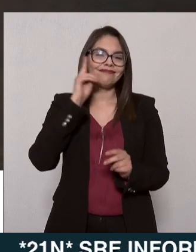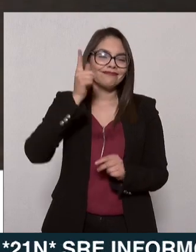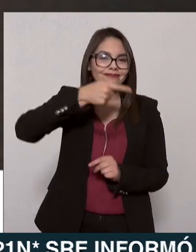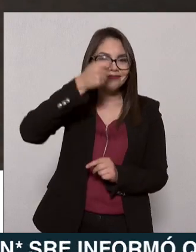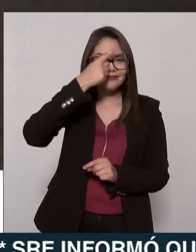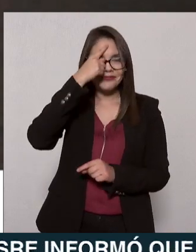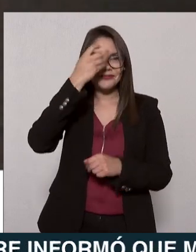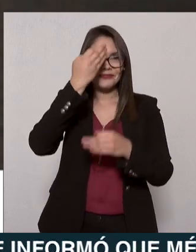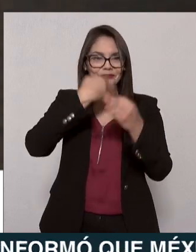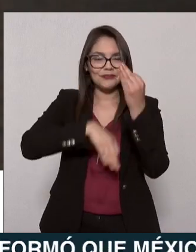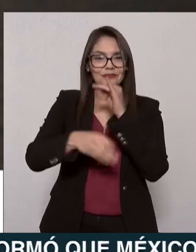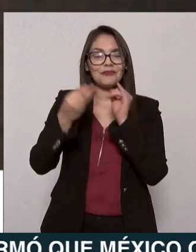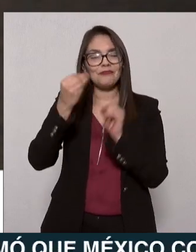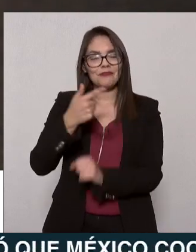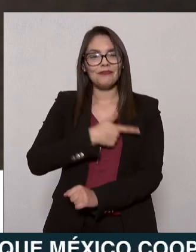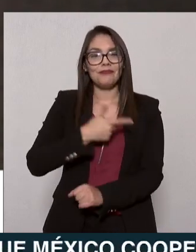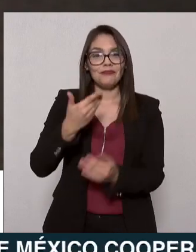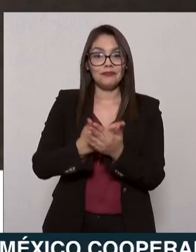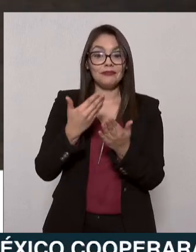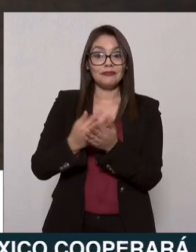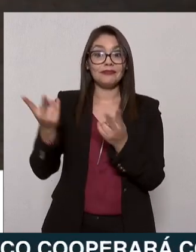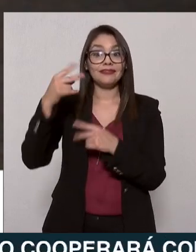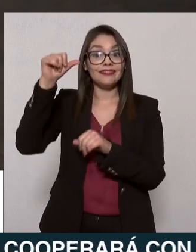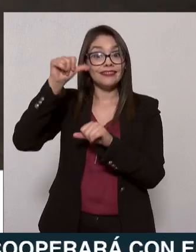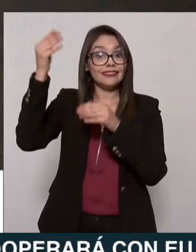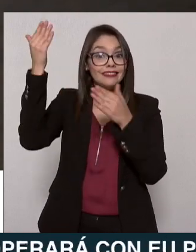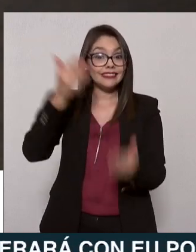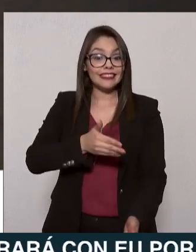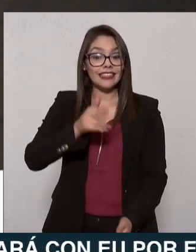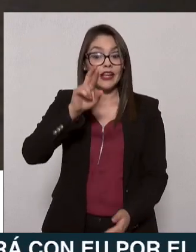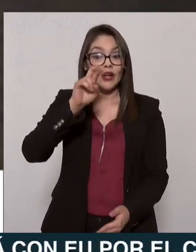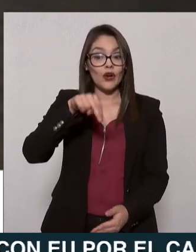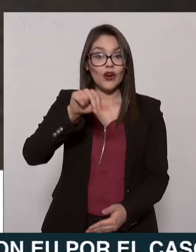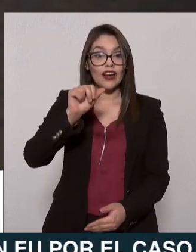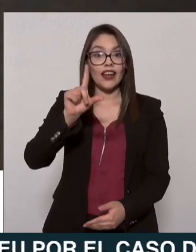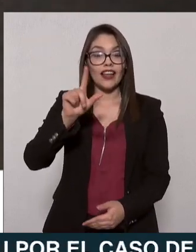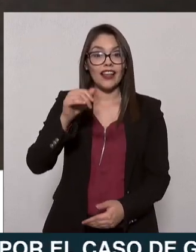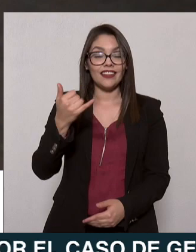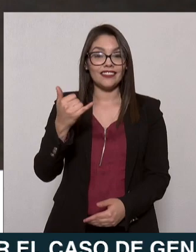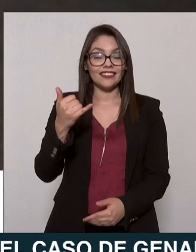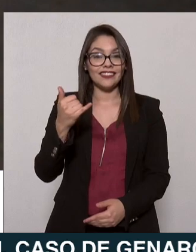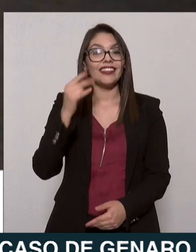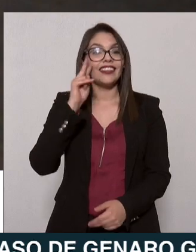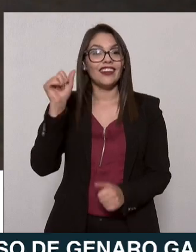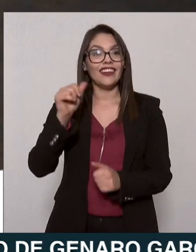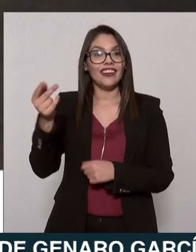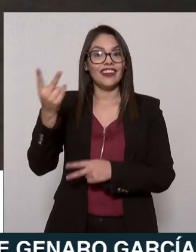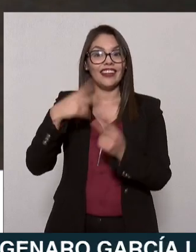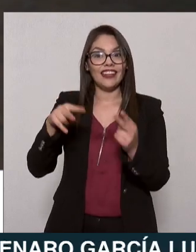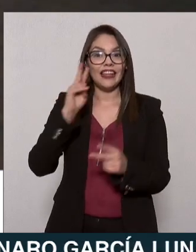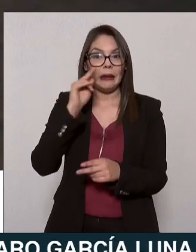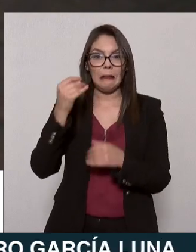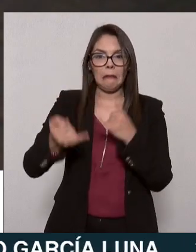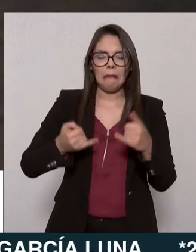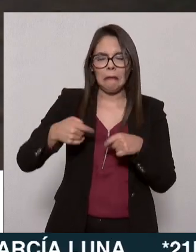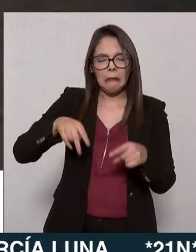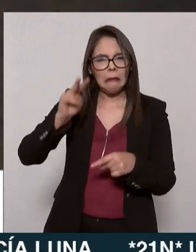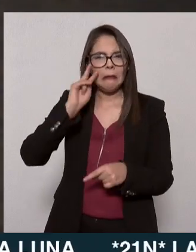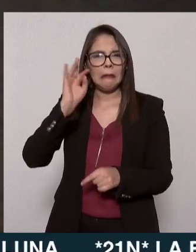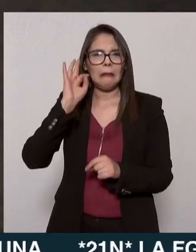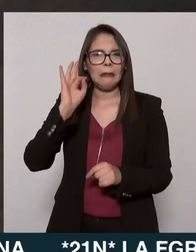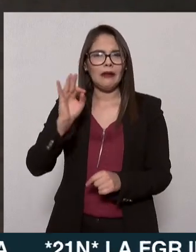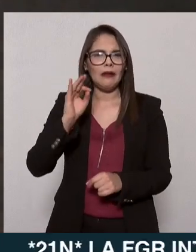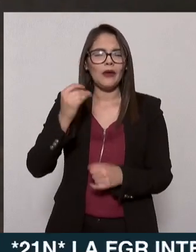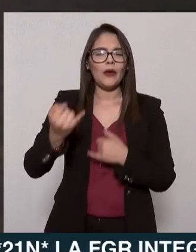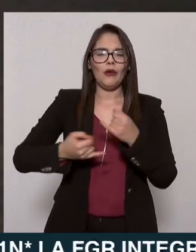los de Capital 21. Hoy ya llegó Ronaldinho acá a Cancún, presentó un partidito, dio cátedra, echó rostro,